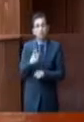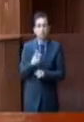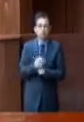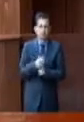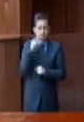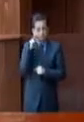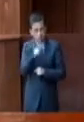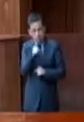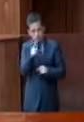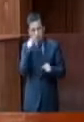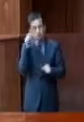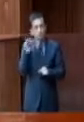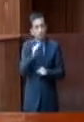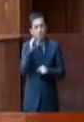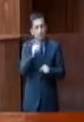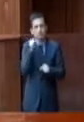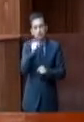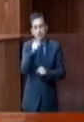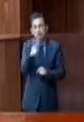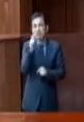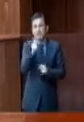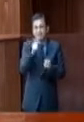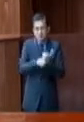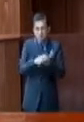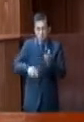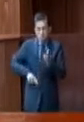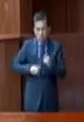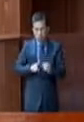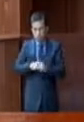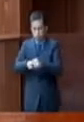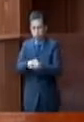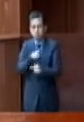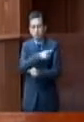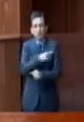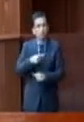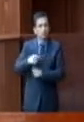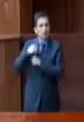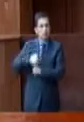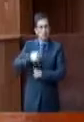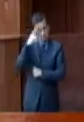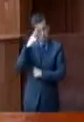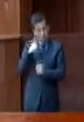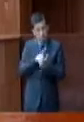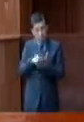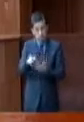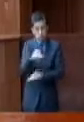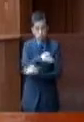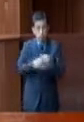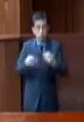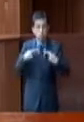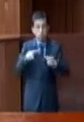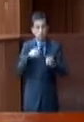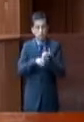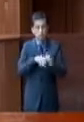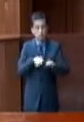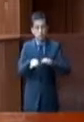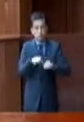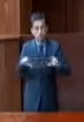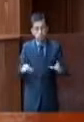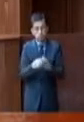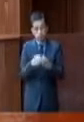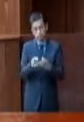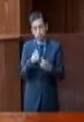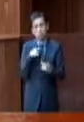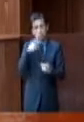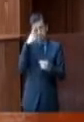sindicatos al tener la naturaleza de ser un ente público encargado de tutelar derechos colectivos y al haber difundido propaganda gubernamental en periodo